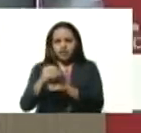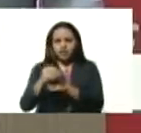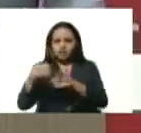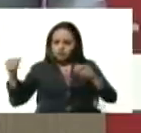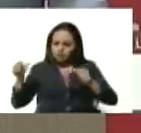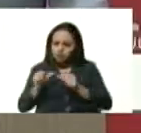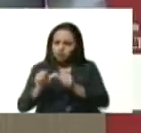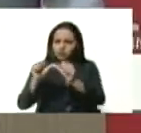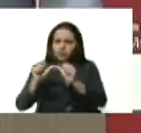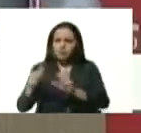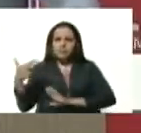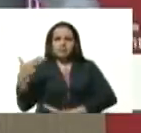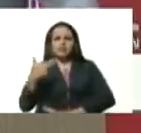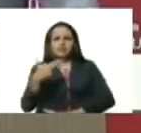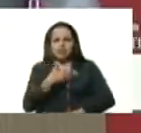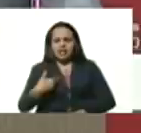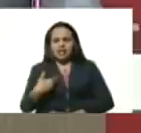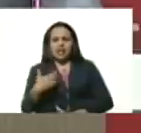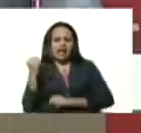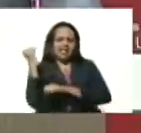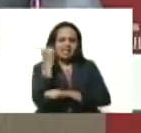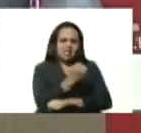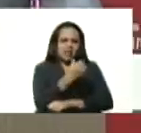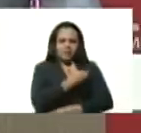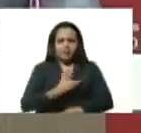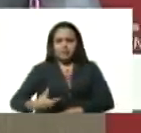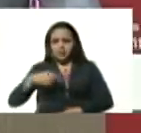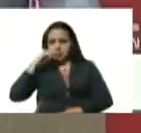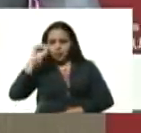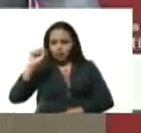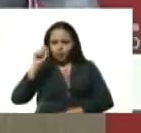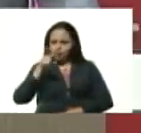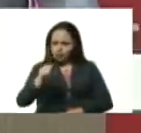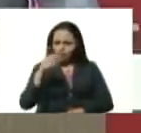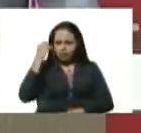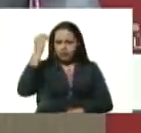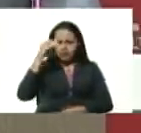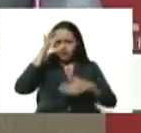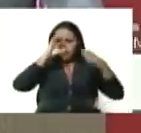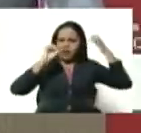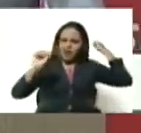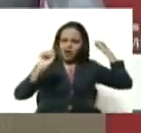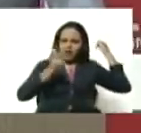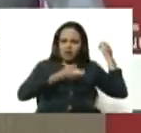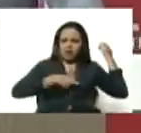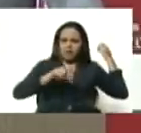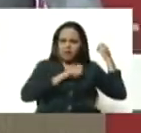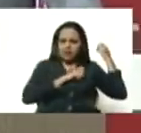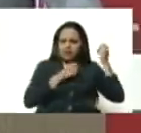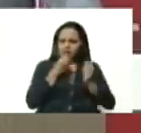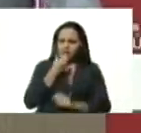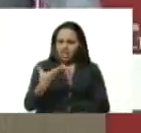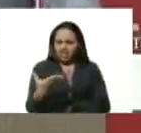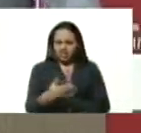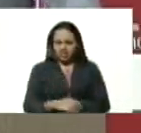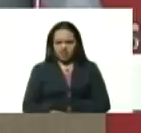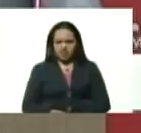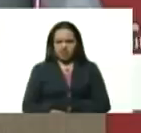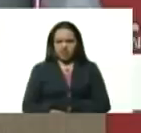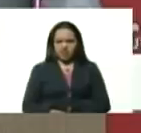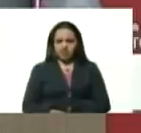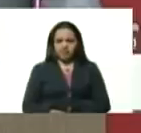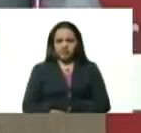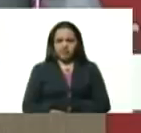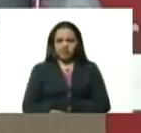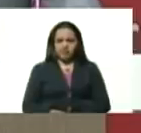de asesinar al presidente Nicolás Maduro? ¿Le parece bien eso al señor embajador del Reino de España?